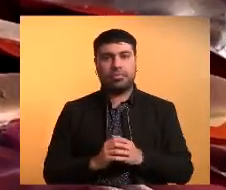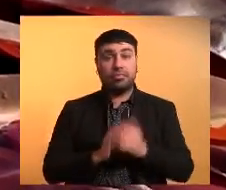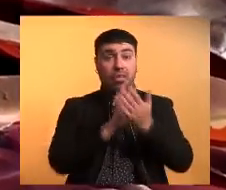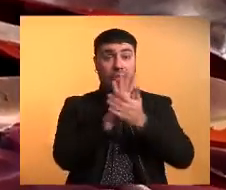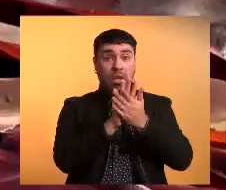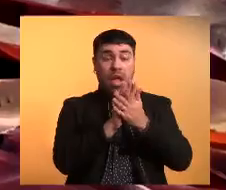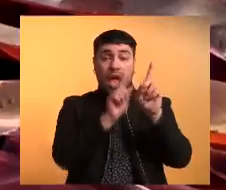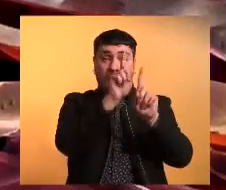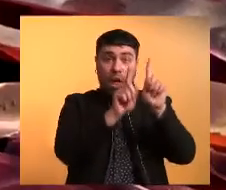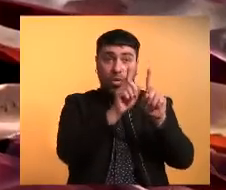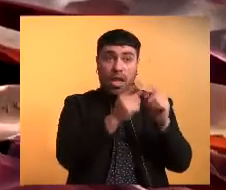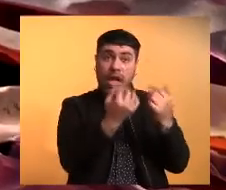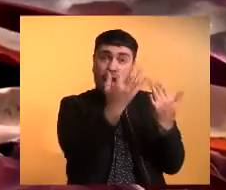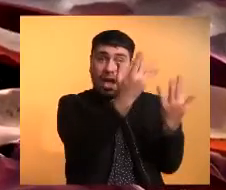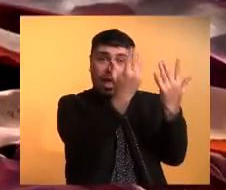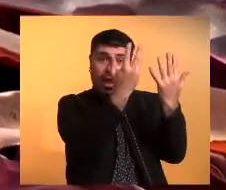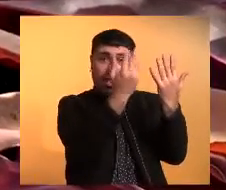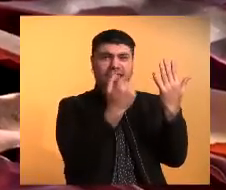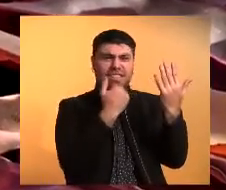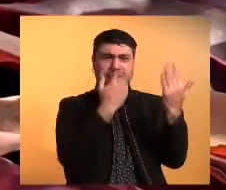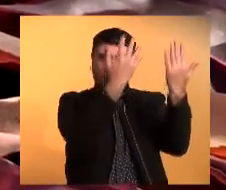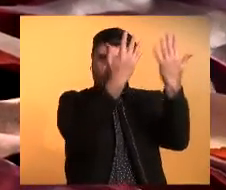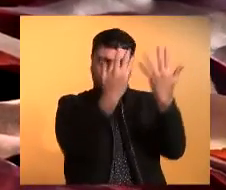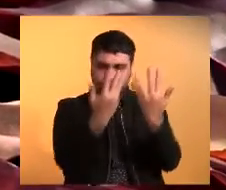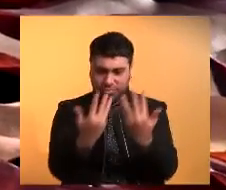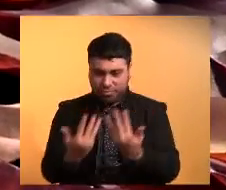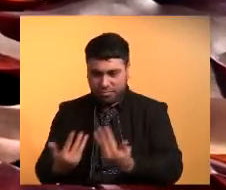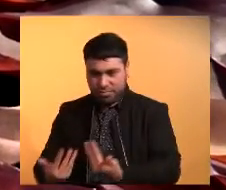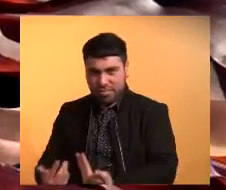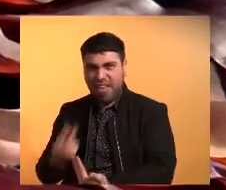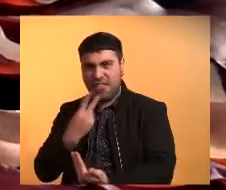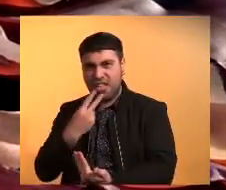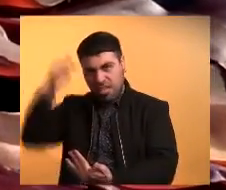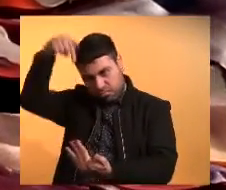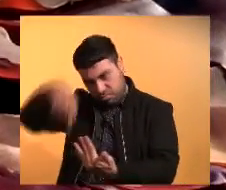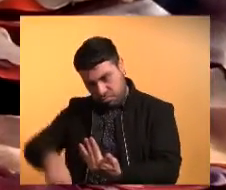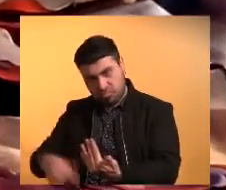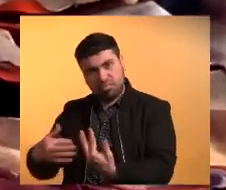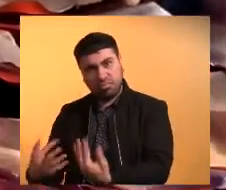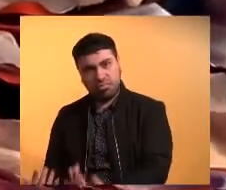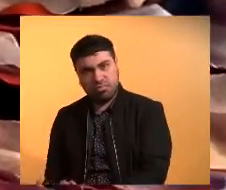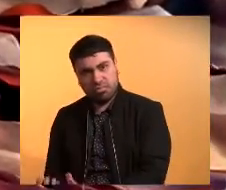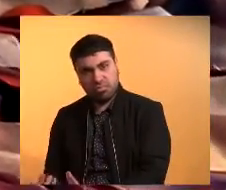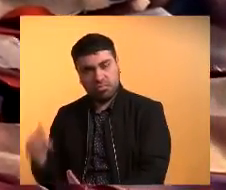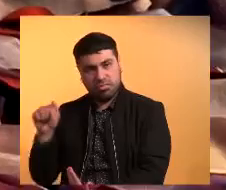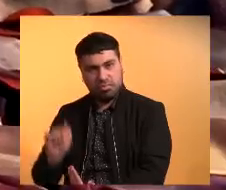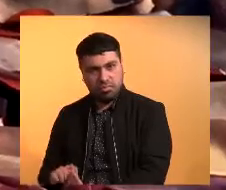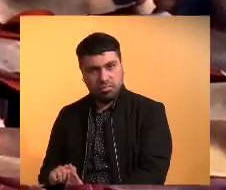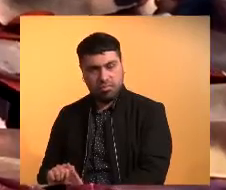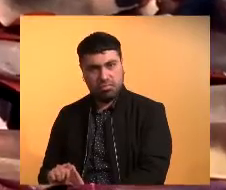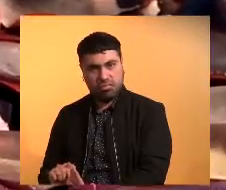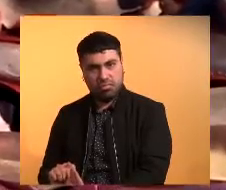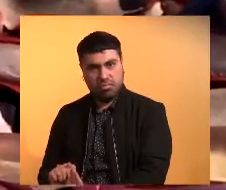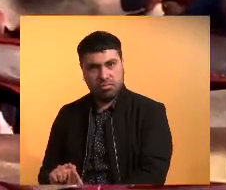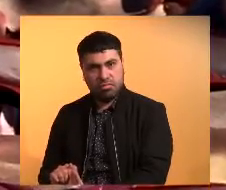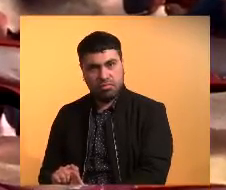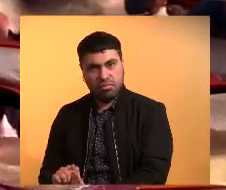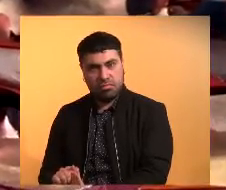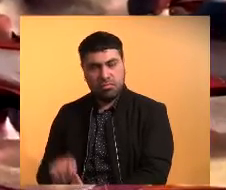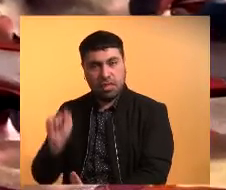muchos organismos que llegan ahí a vivir entre medio de esas algas. Muchas algas también, y se me